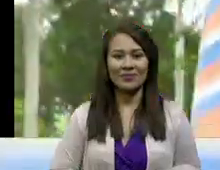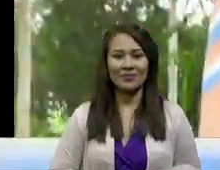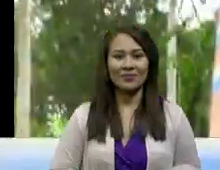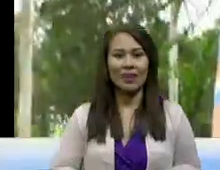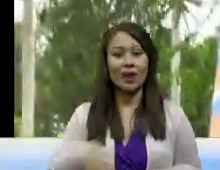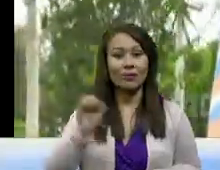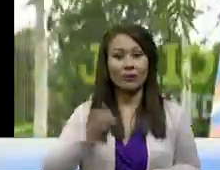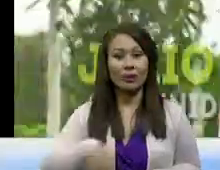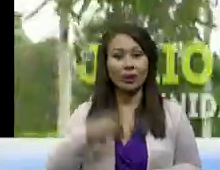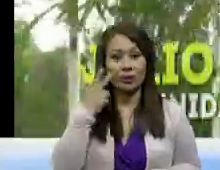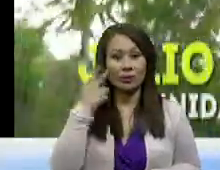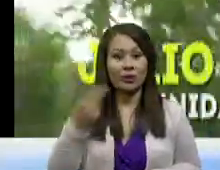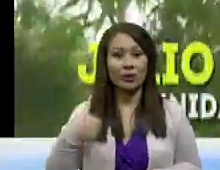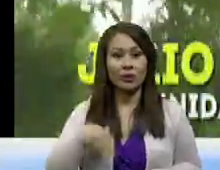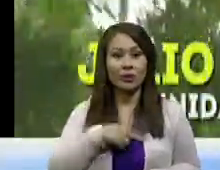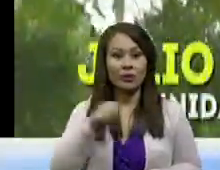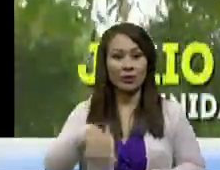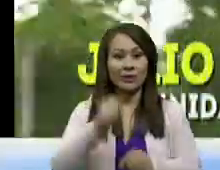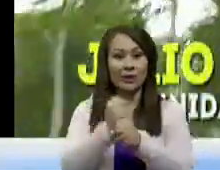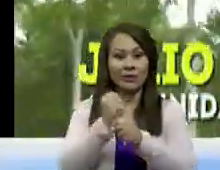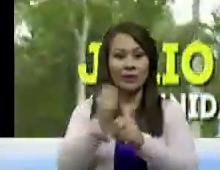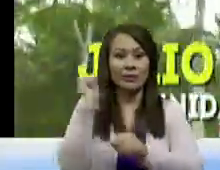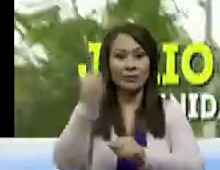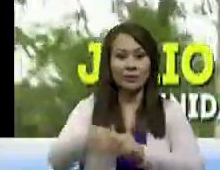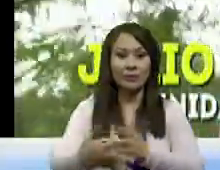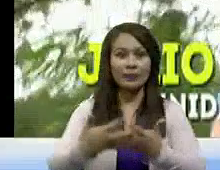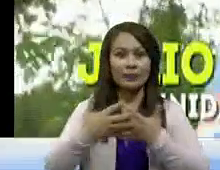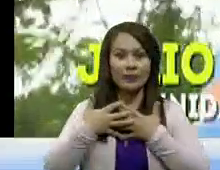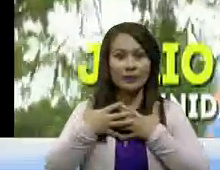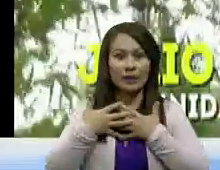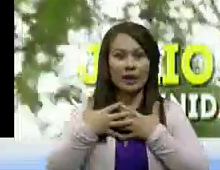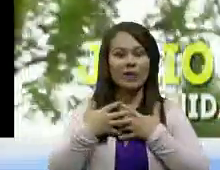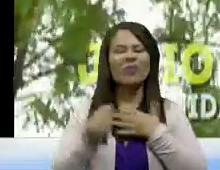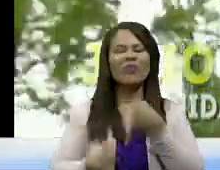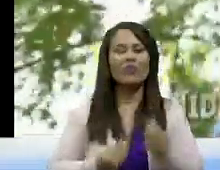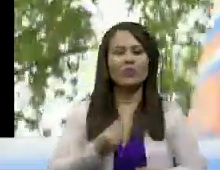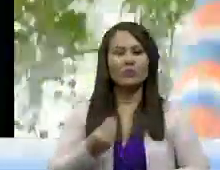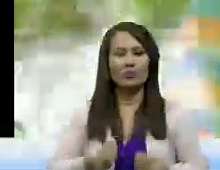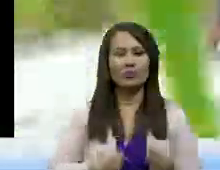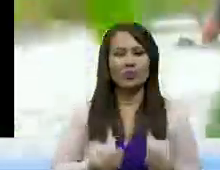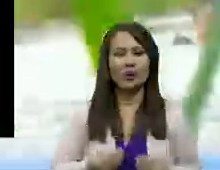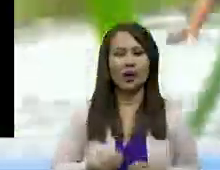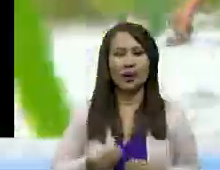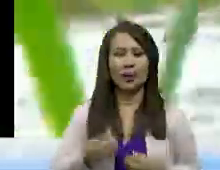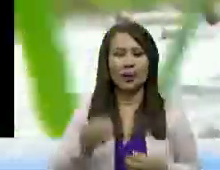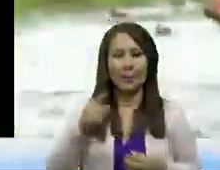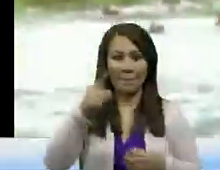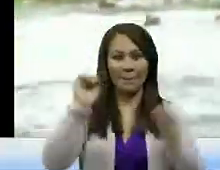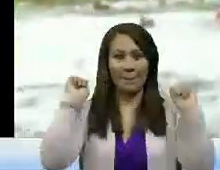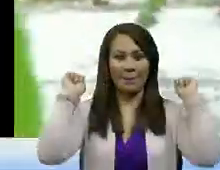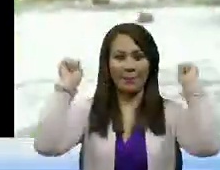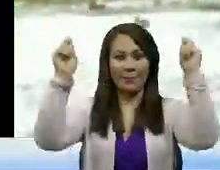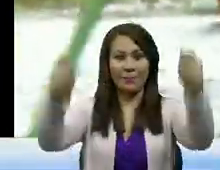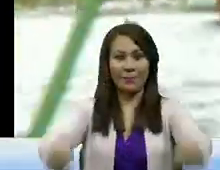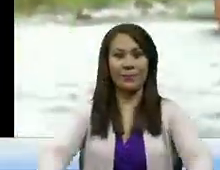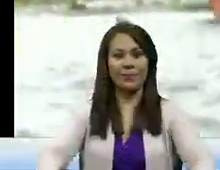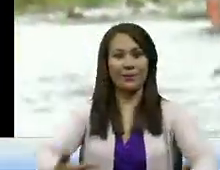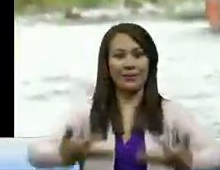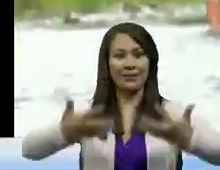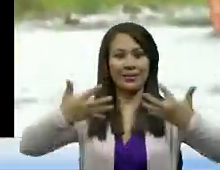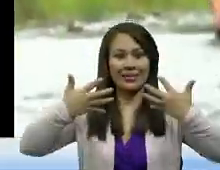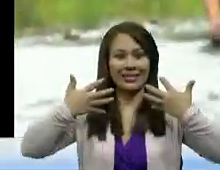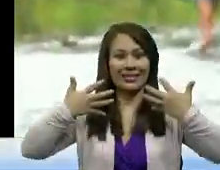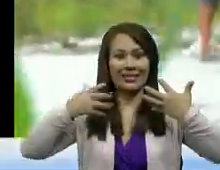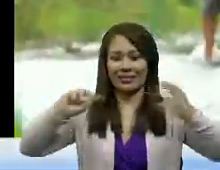Bueno, nosotros para pescar mutuamente utilizamos lo que es la barbasco, la atarraya, la